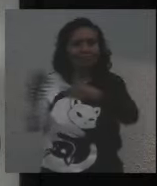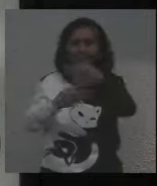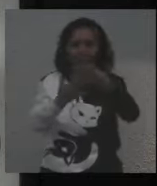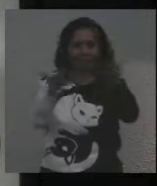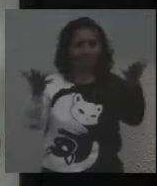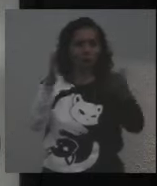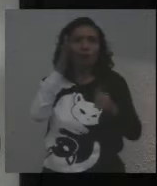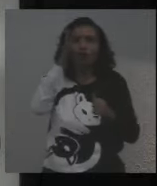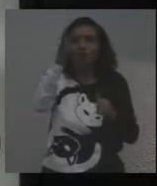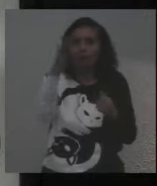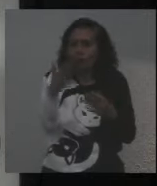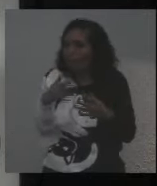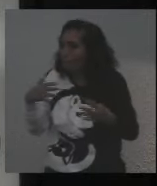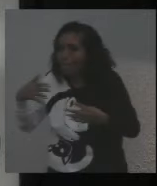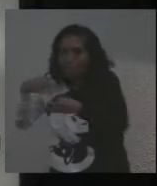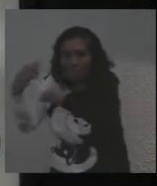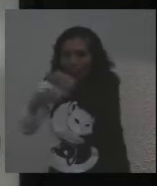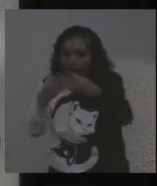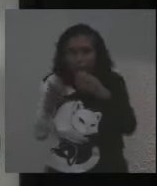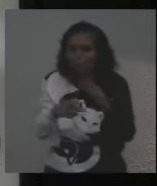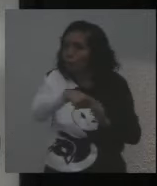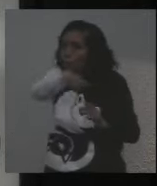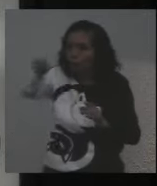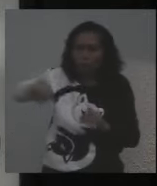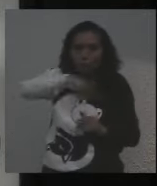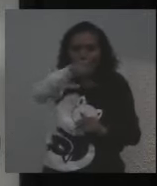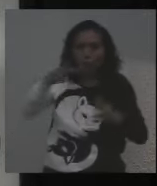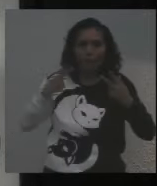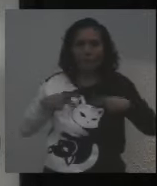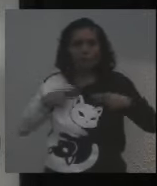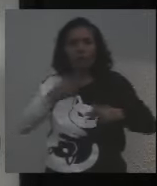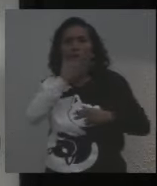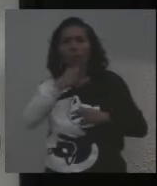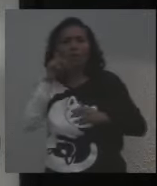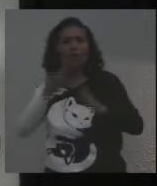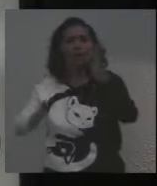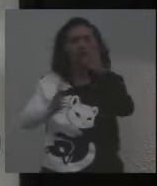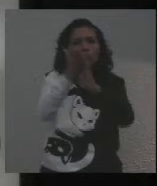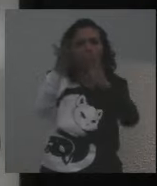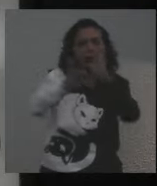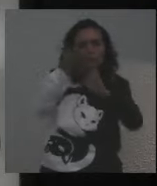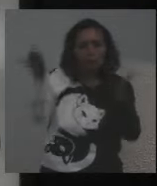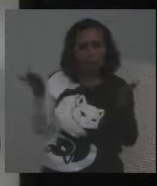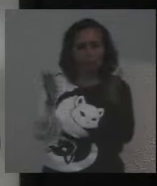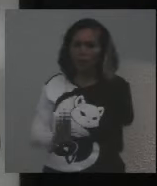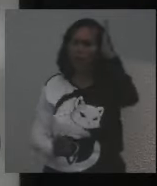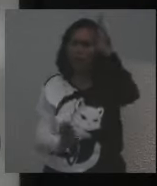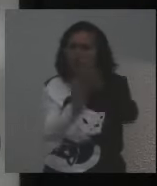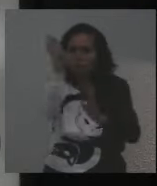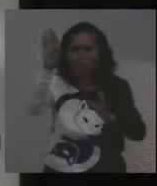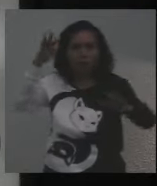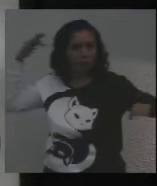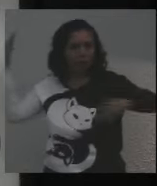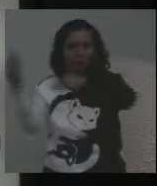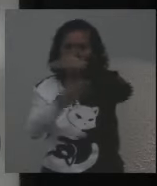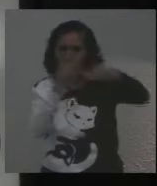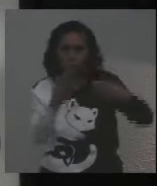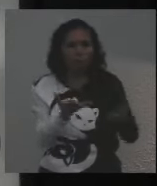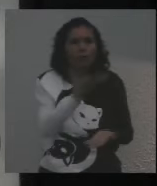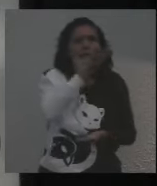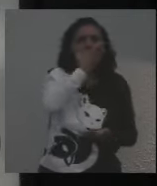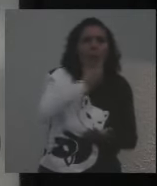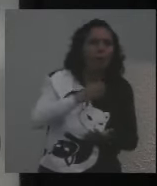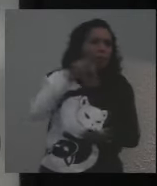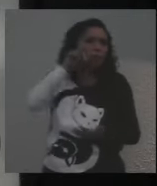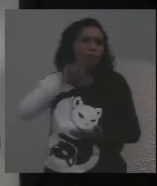un futuro que es de todos construido por todas y construido por todos con prosperidad para todas y con prosperidad para